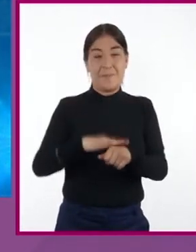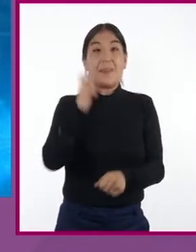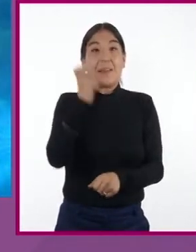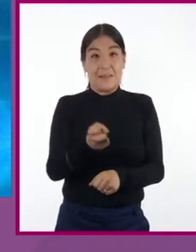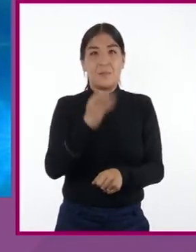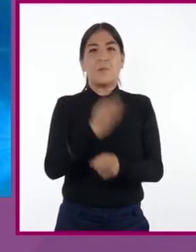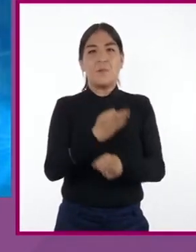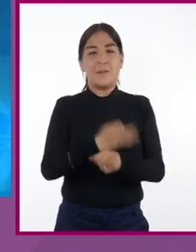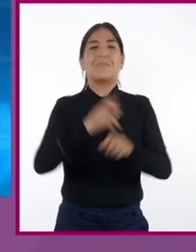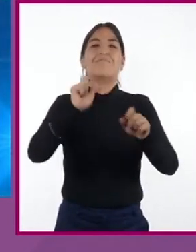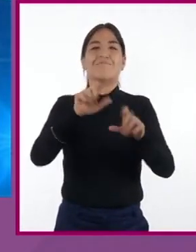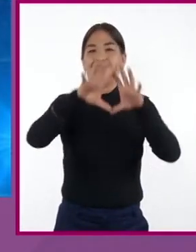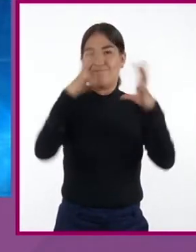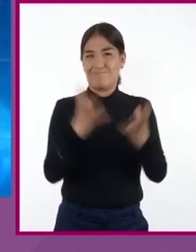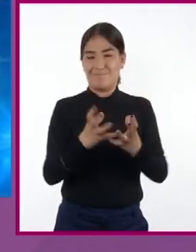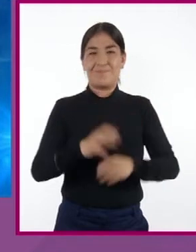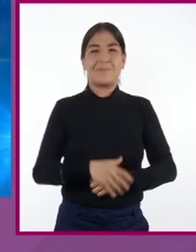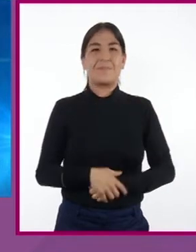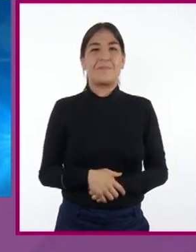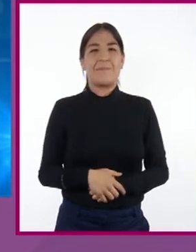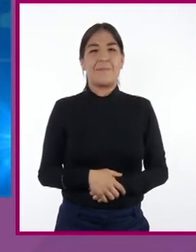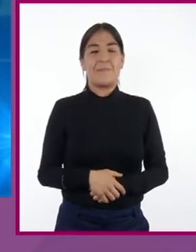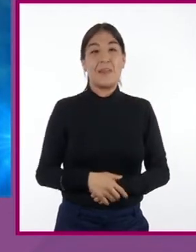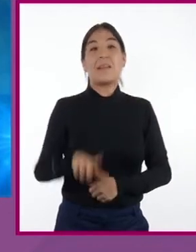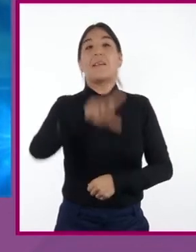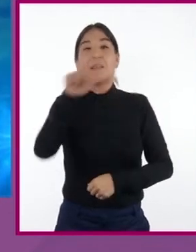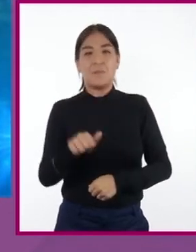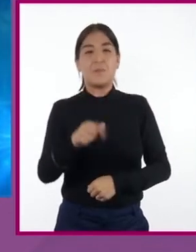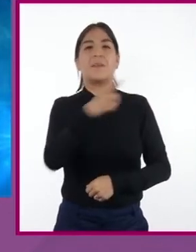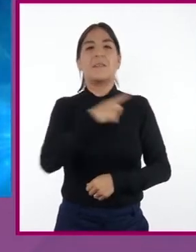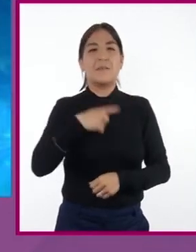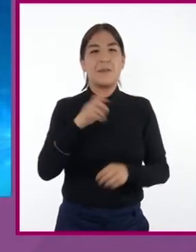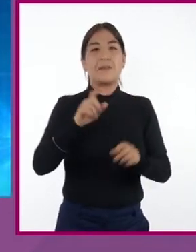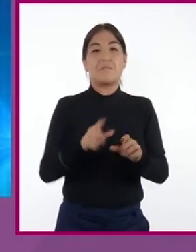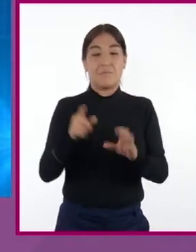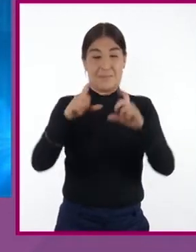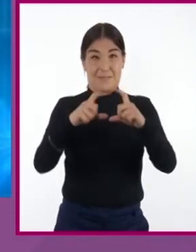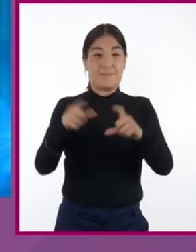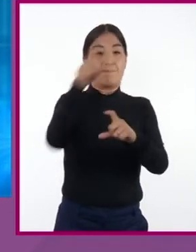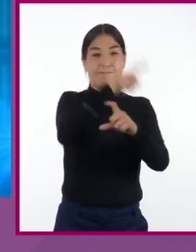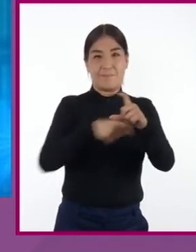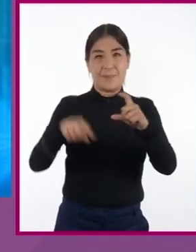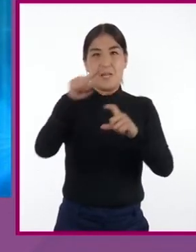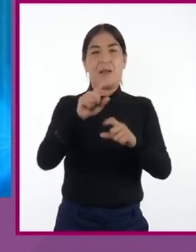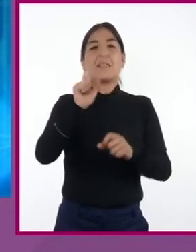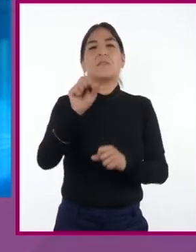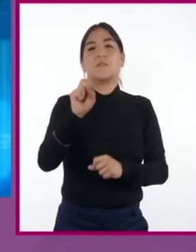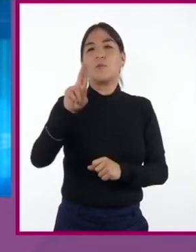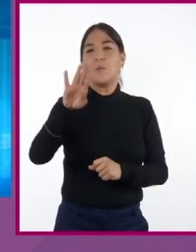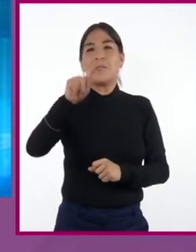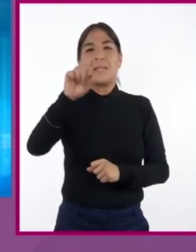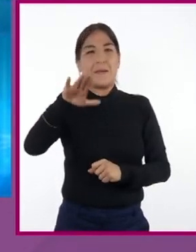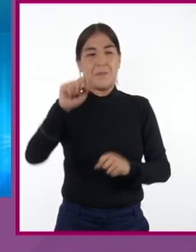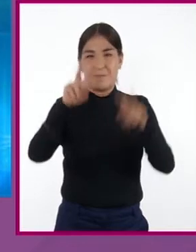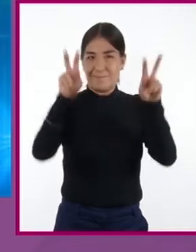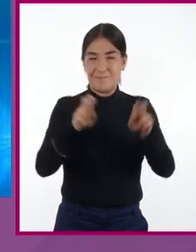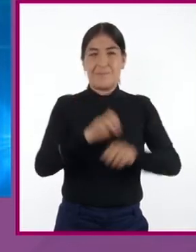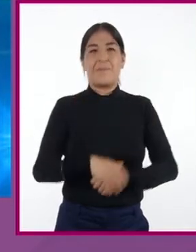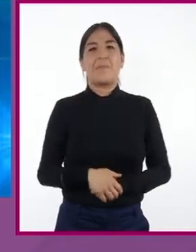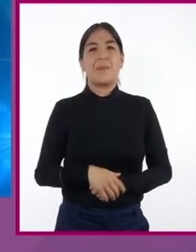caso, es la Tierra. Luego, se deben colocar alrededor del mismo los subtemas, es